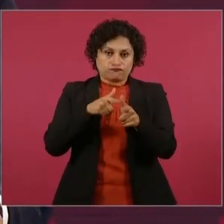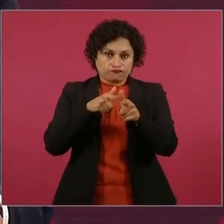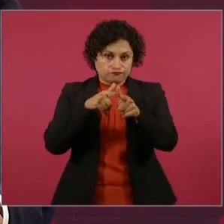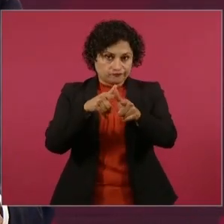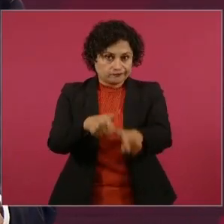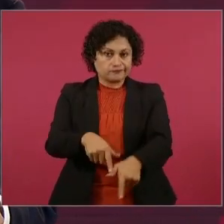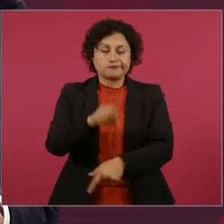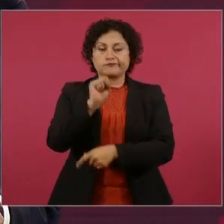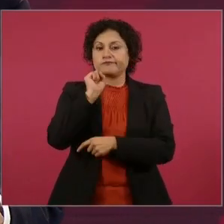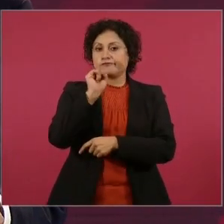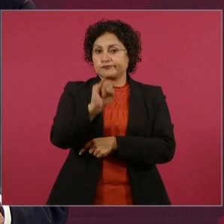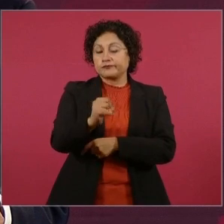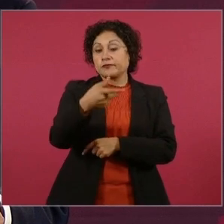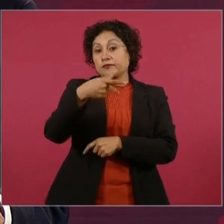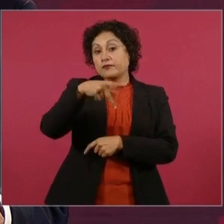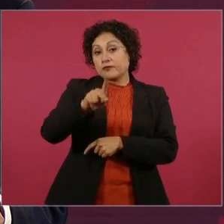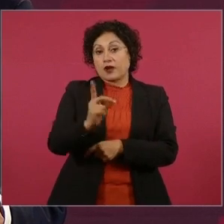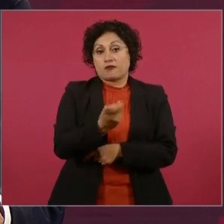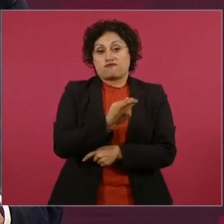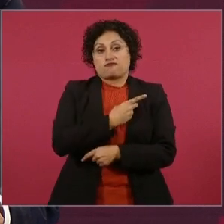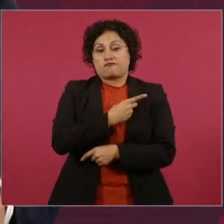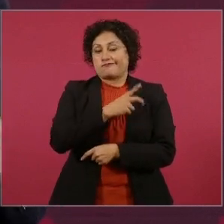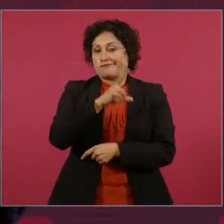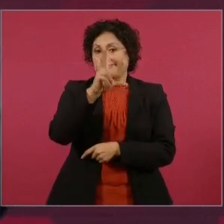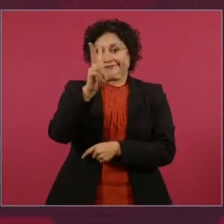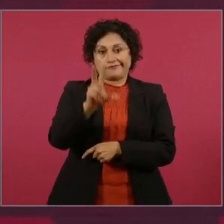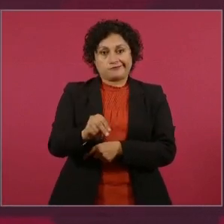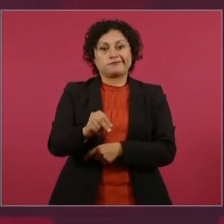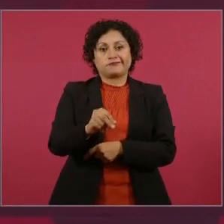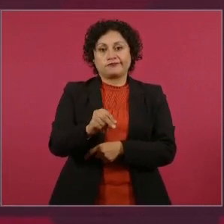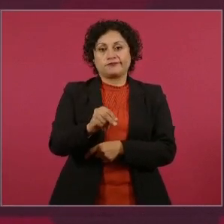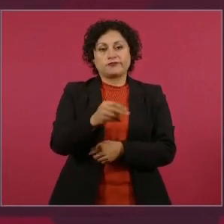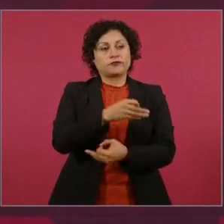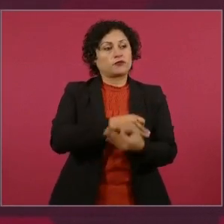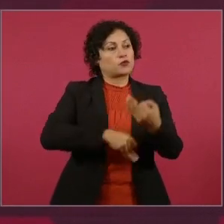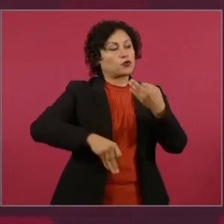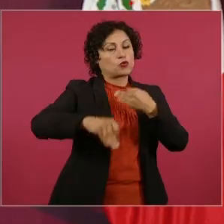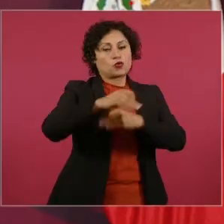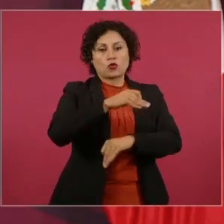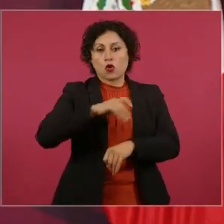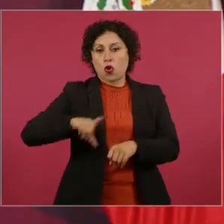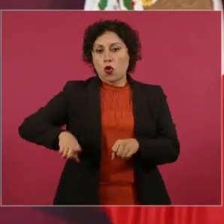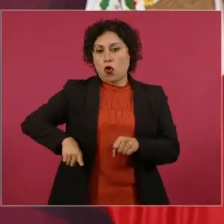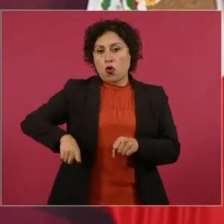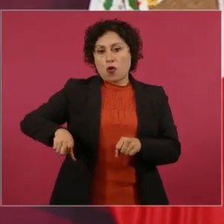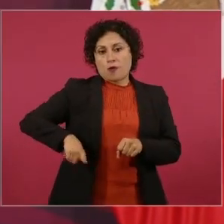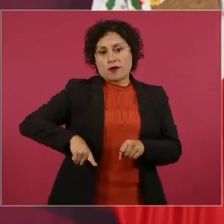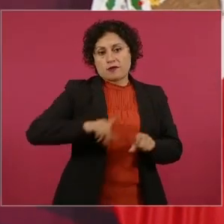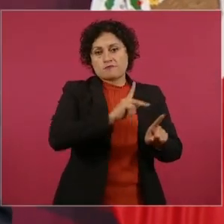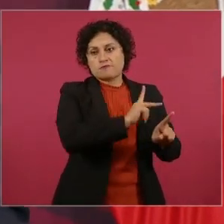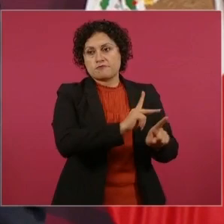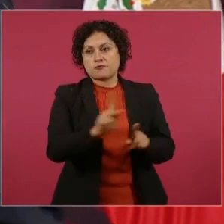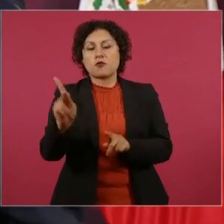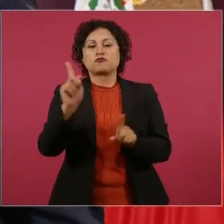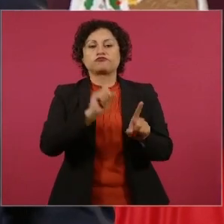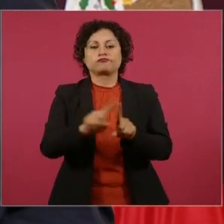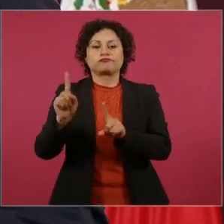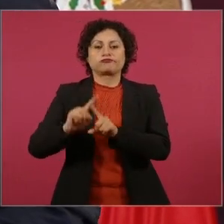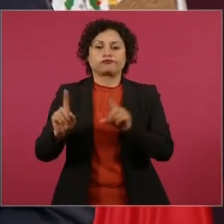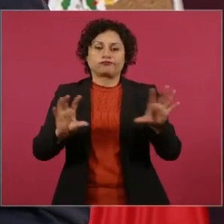trabajo conjunto todos los gobiernos Bueno les ponía El ejemplo hablaba